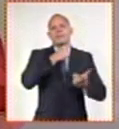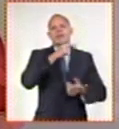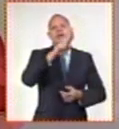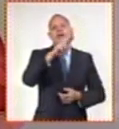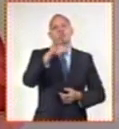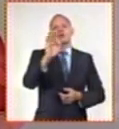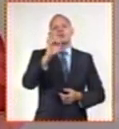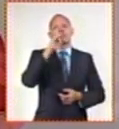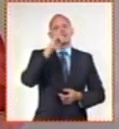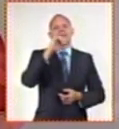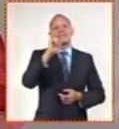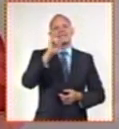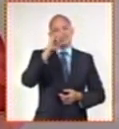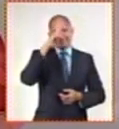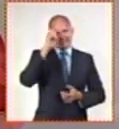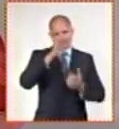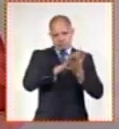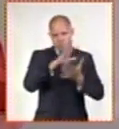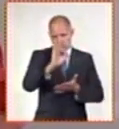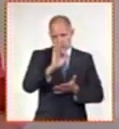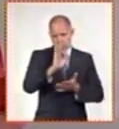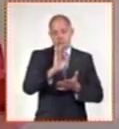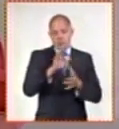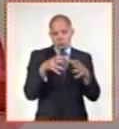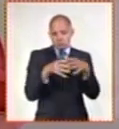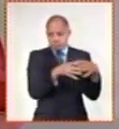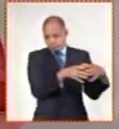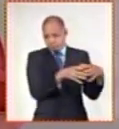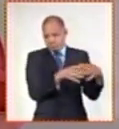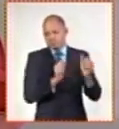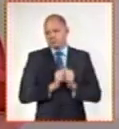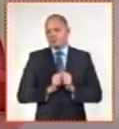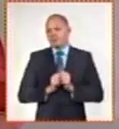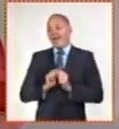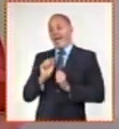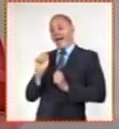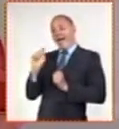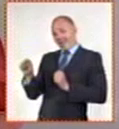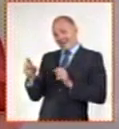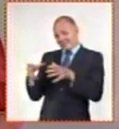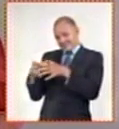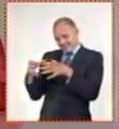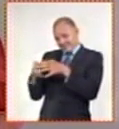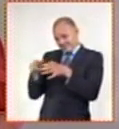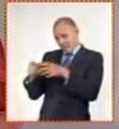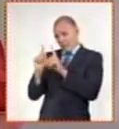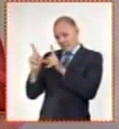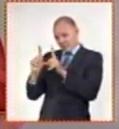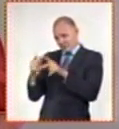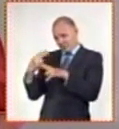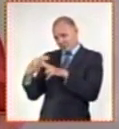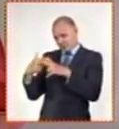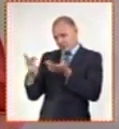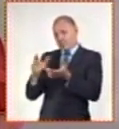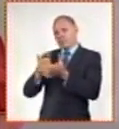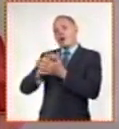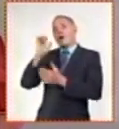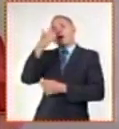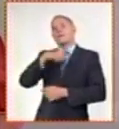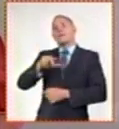últimos meses, existía serias divisiones dentro del peronismo, incluso a nivel de